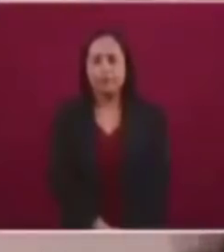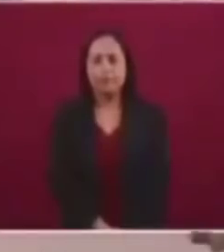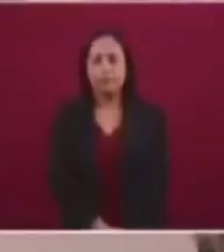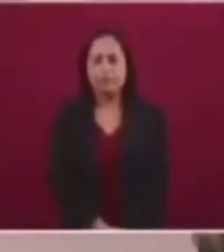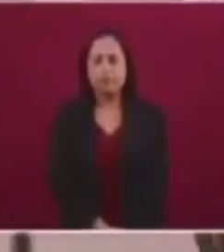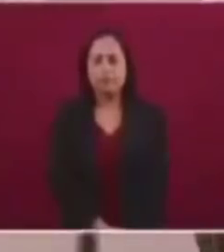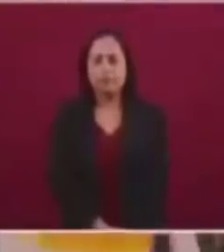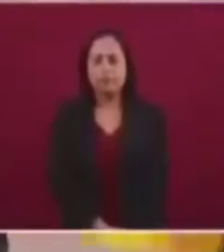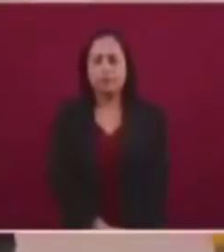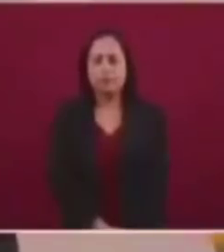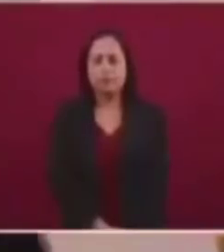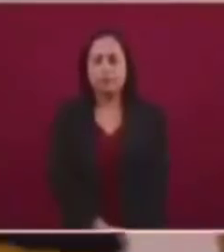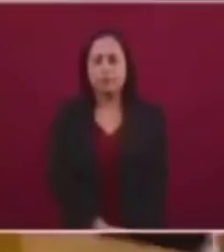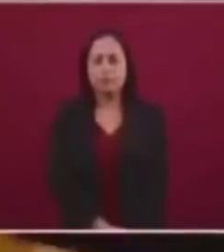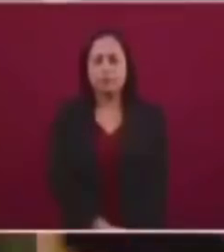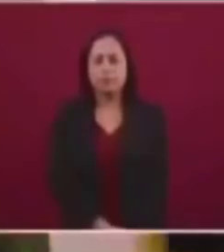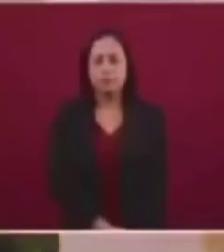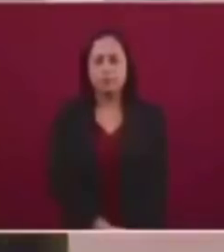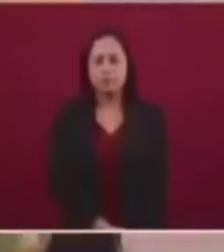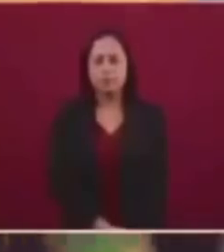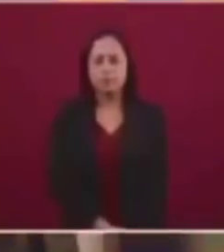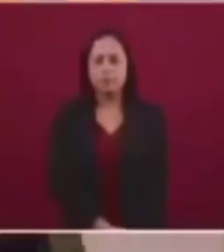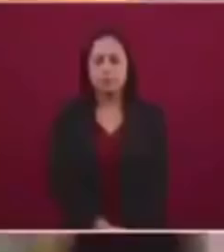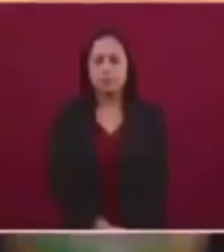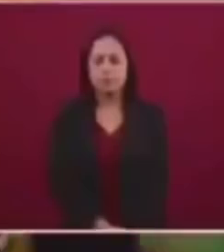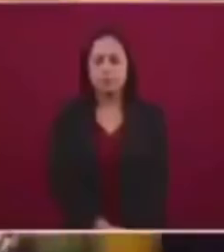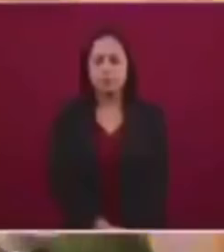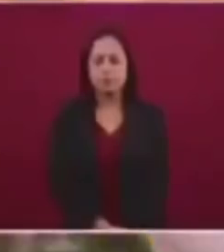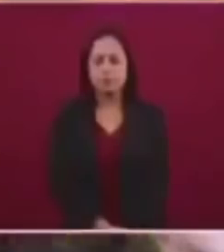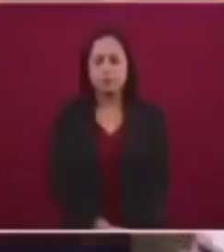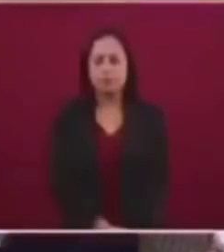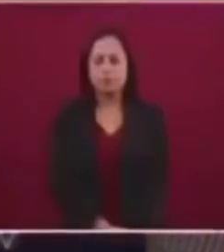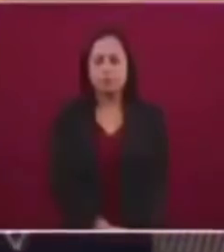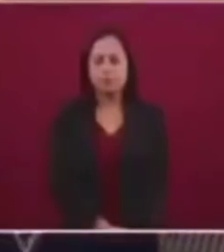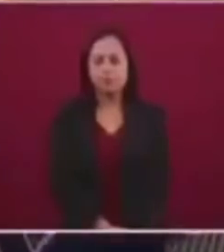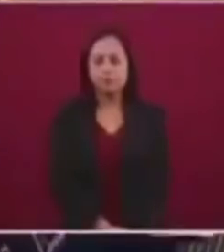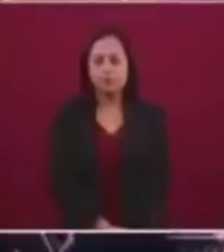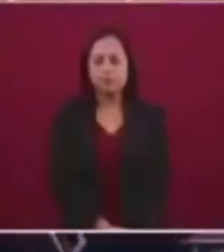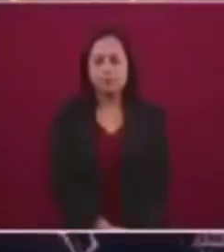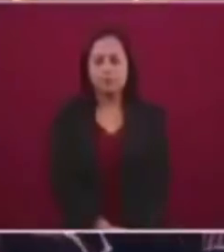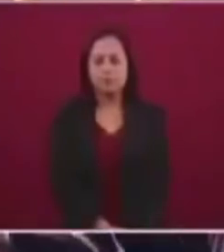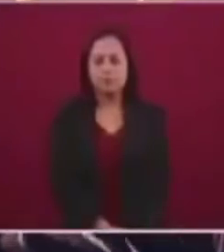en un momentico, todos esos llenos de militares. No, pero igual eso ha sido daño.